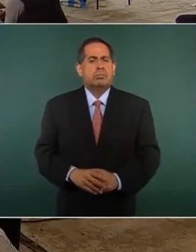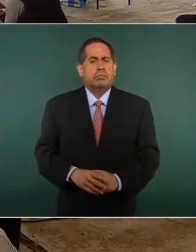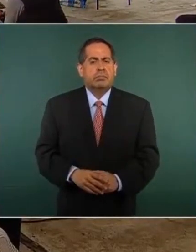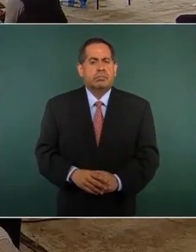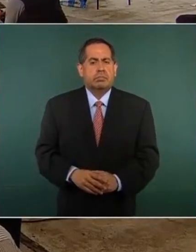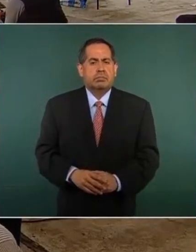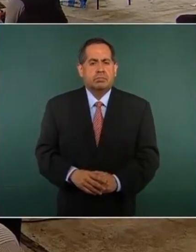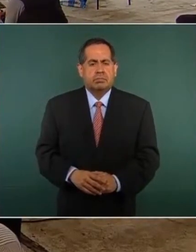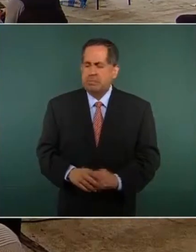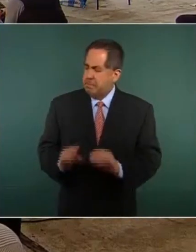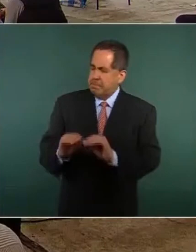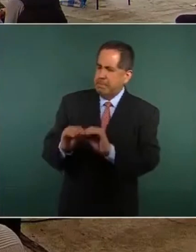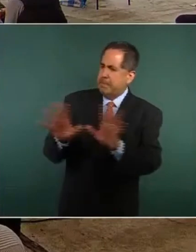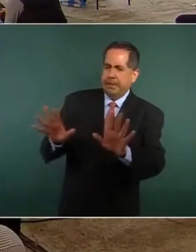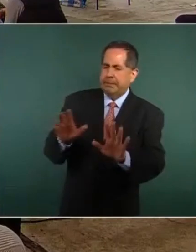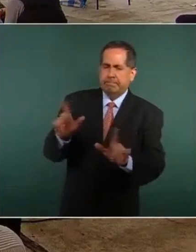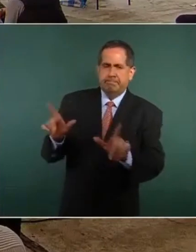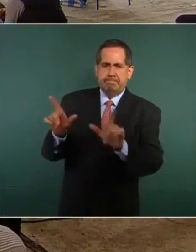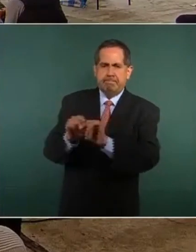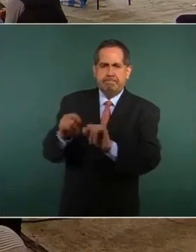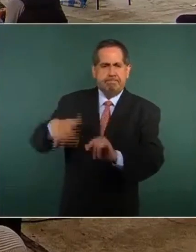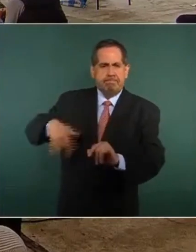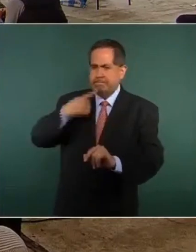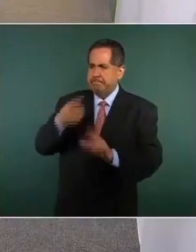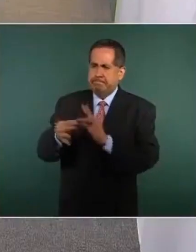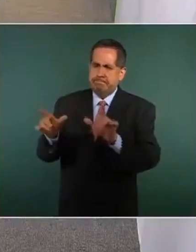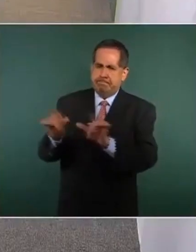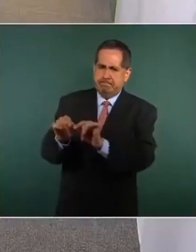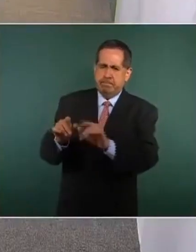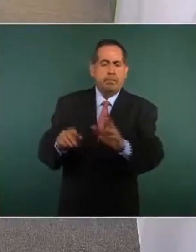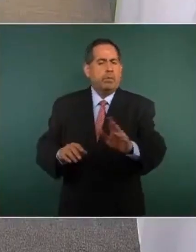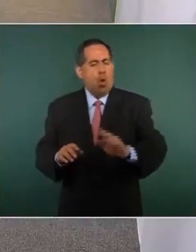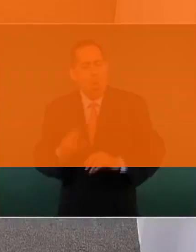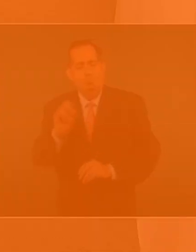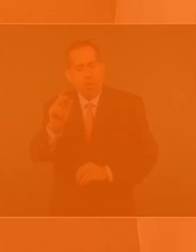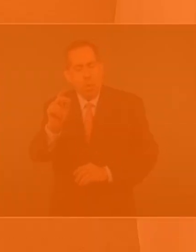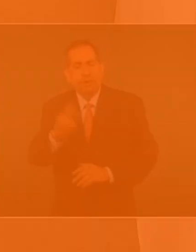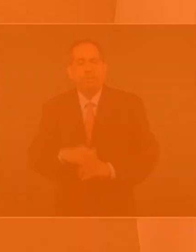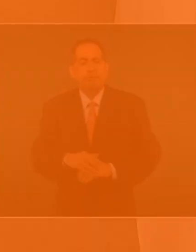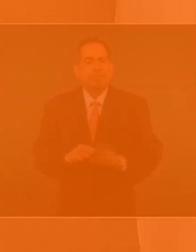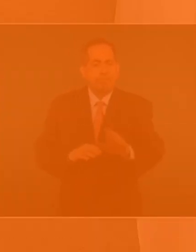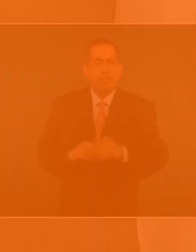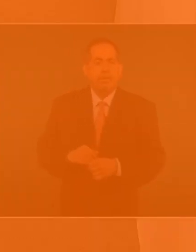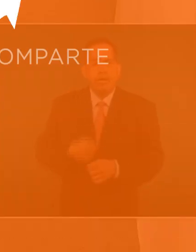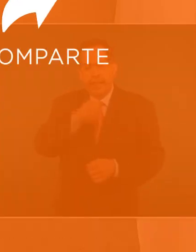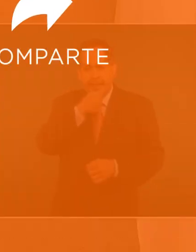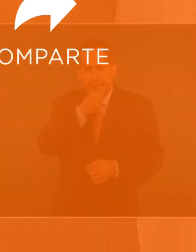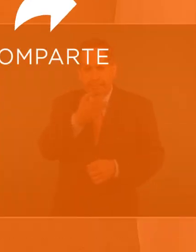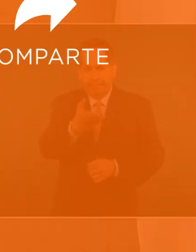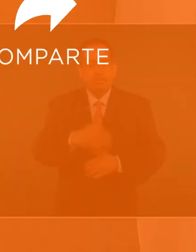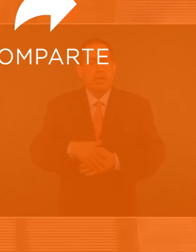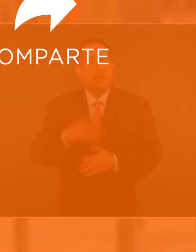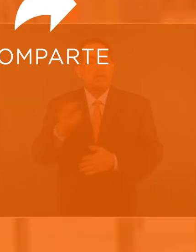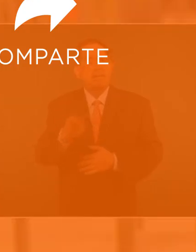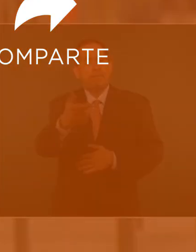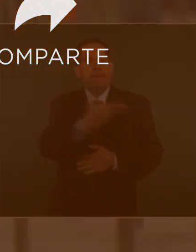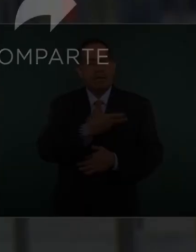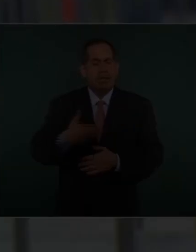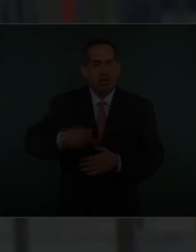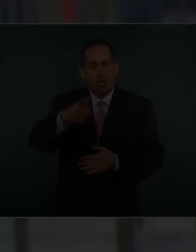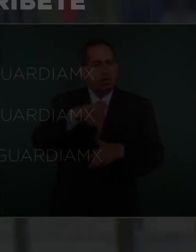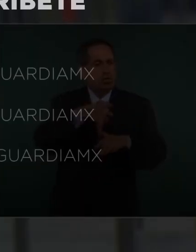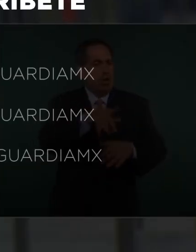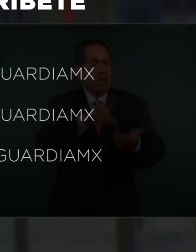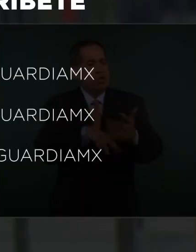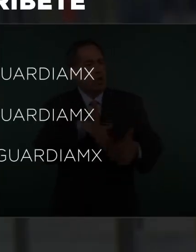claro. De acuerdo. Muy bien, vamos. Muy bien. Presidente, tiene que ver con este régimen de corrupción del que usted está